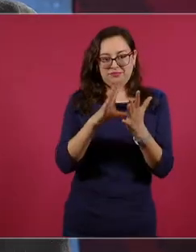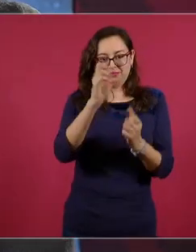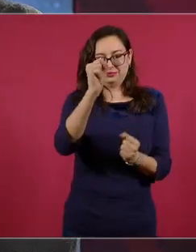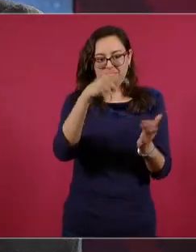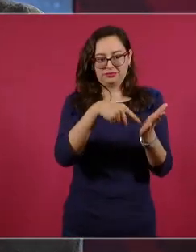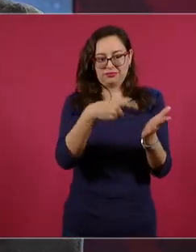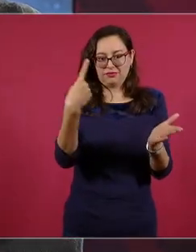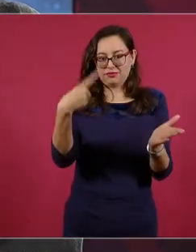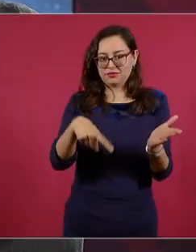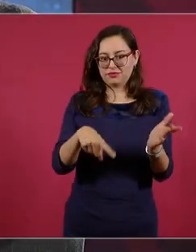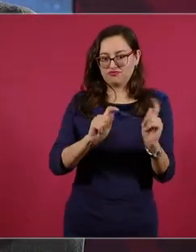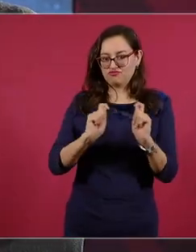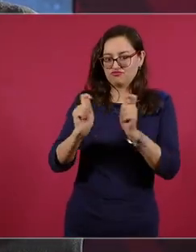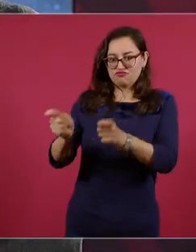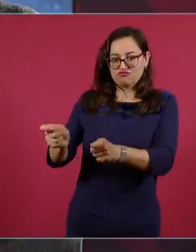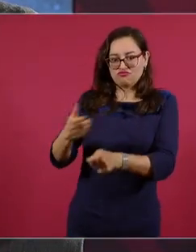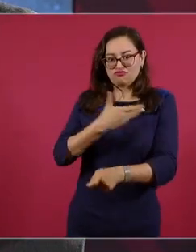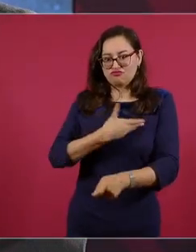Esa es una facultad